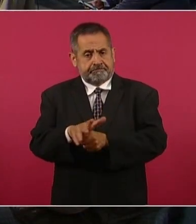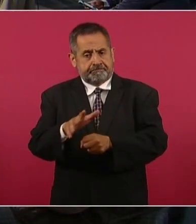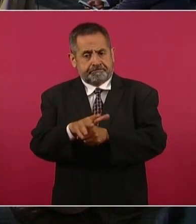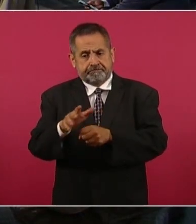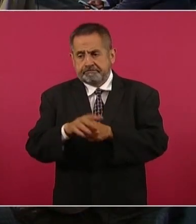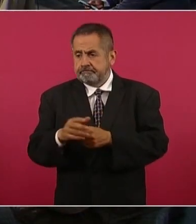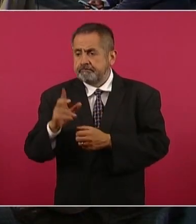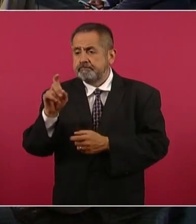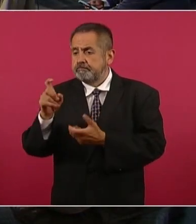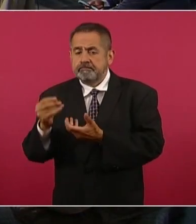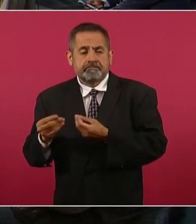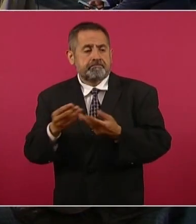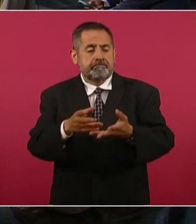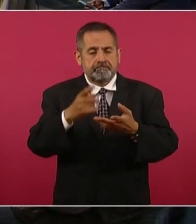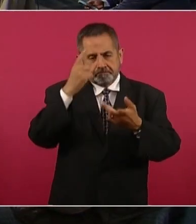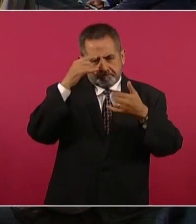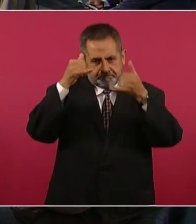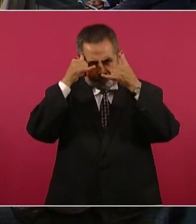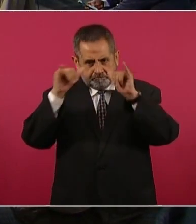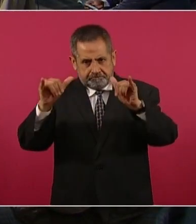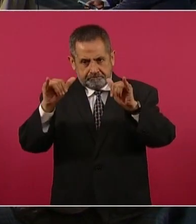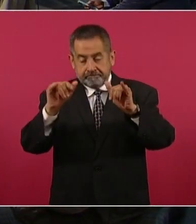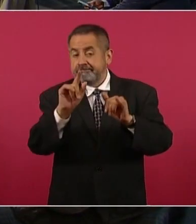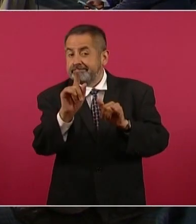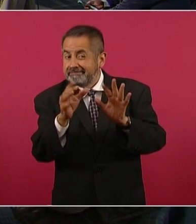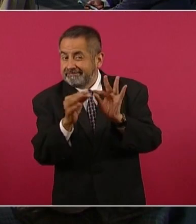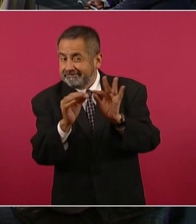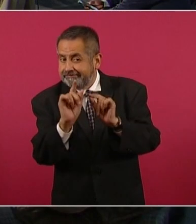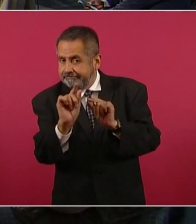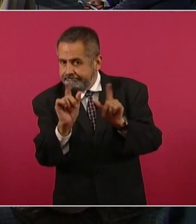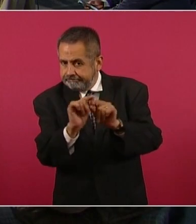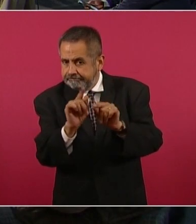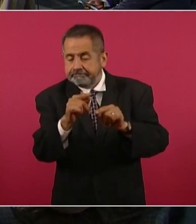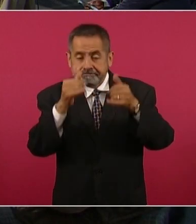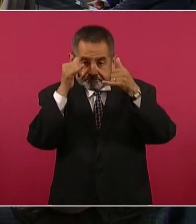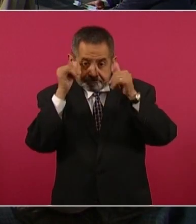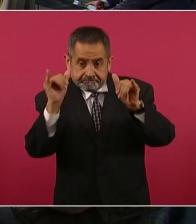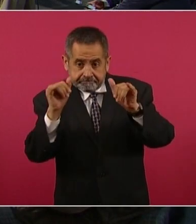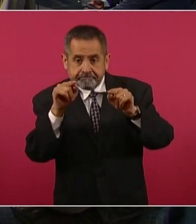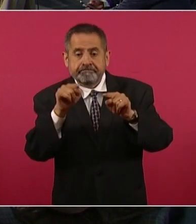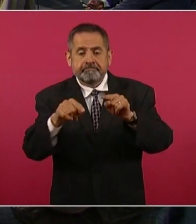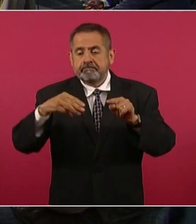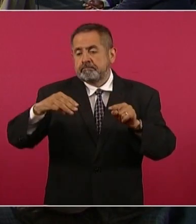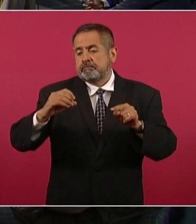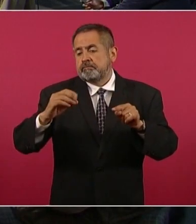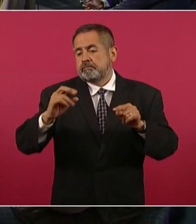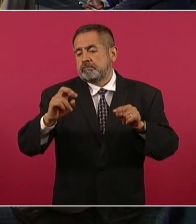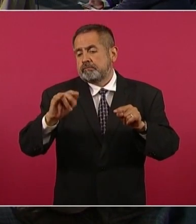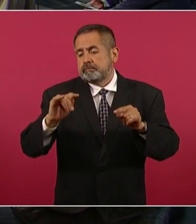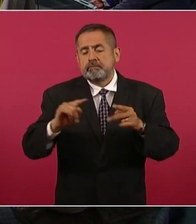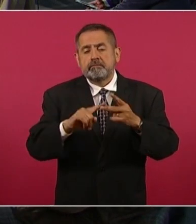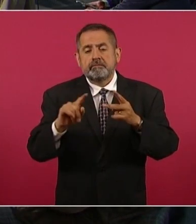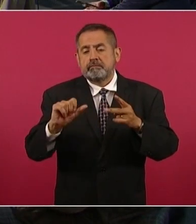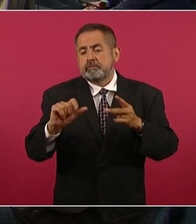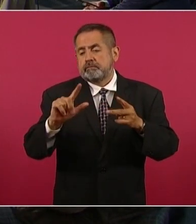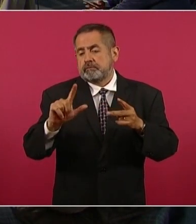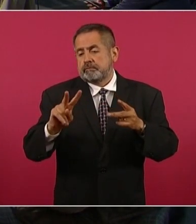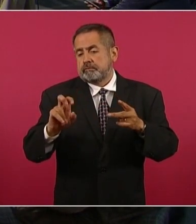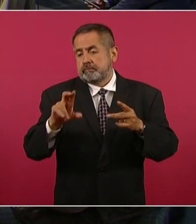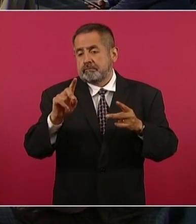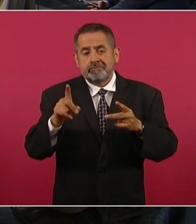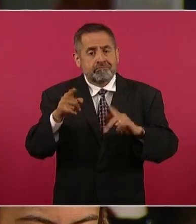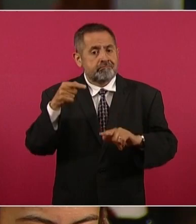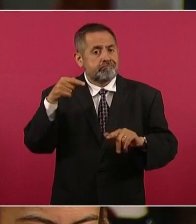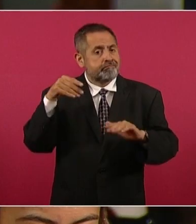uso ganadero. Que le abro un paréntesis rapidito, que la ganadería, particularmente en Mocorito y Salvador Alvarado, tiene una tendencia a